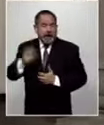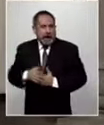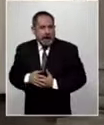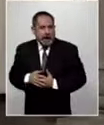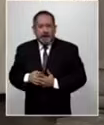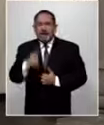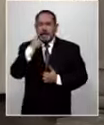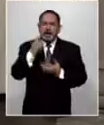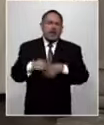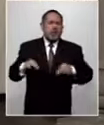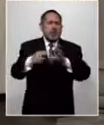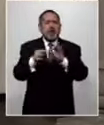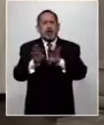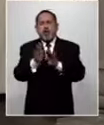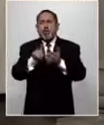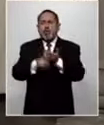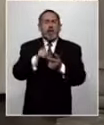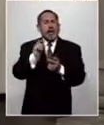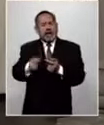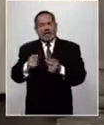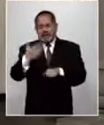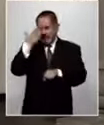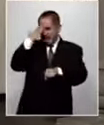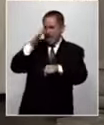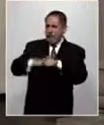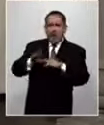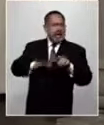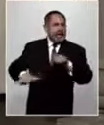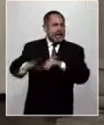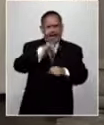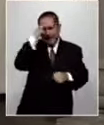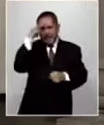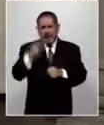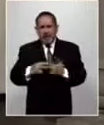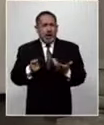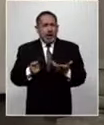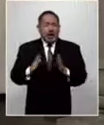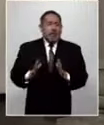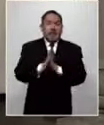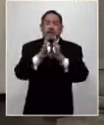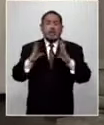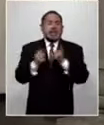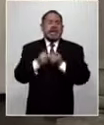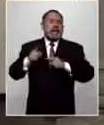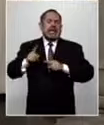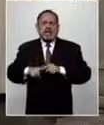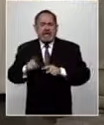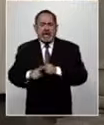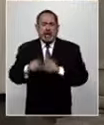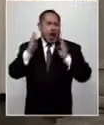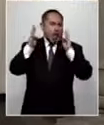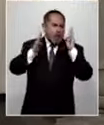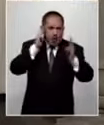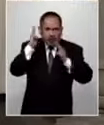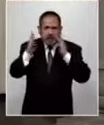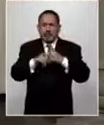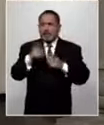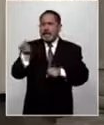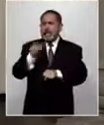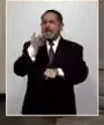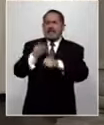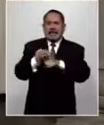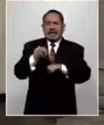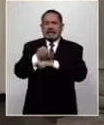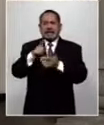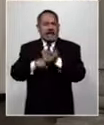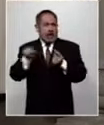la construcción de un espacio representativo de la memoria nacional, en el que participan, entre otros, museos, secretarías de